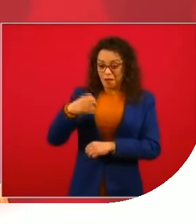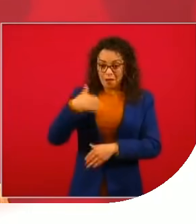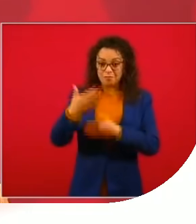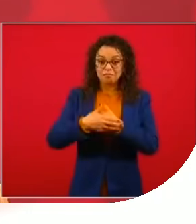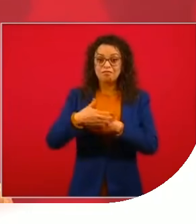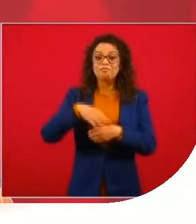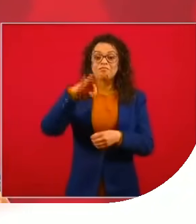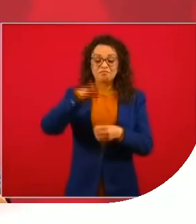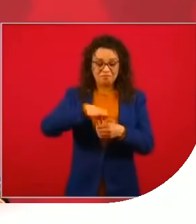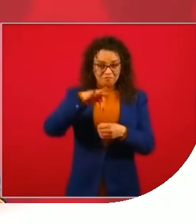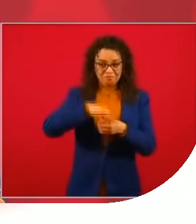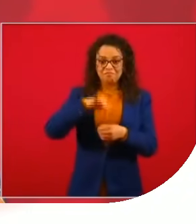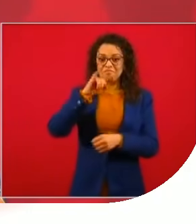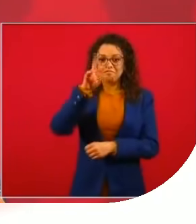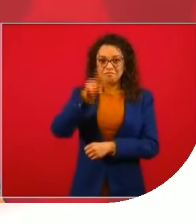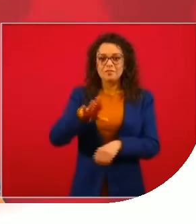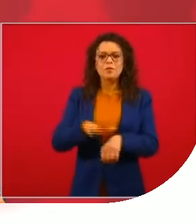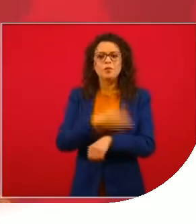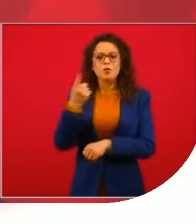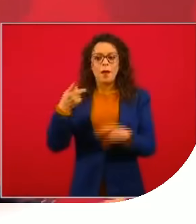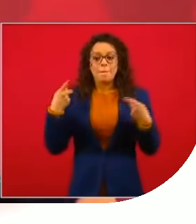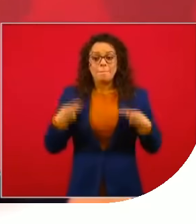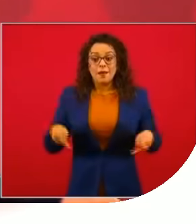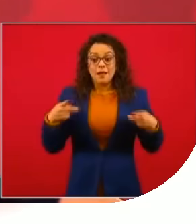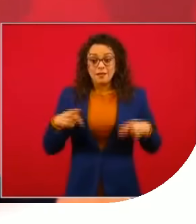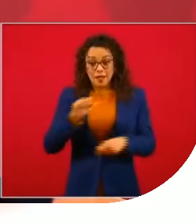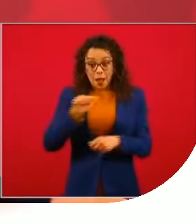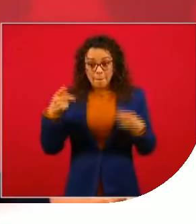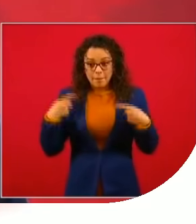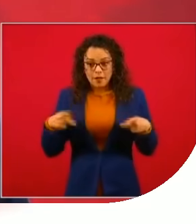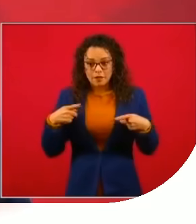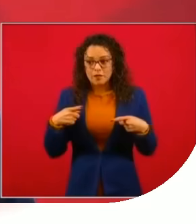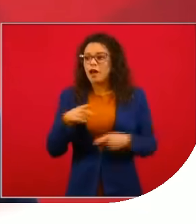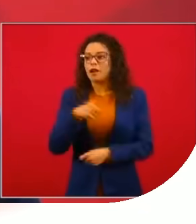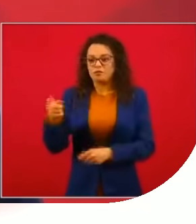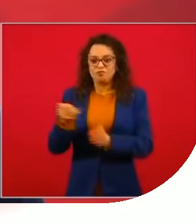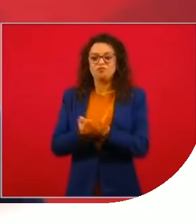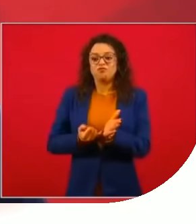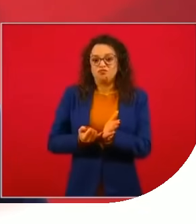la gente pues la va a decidir.